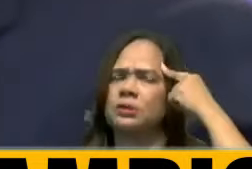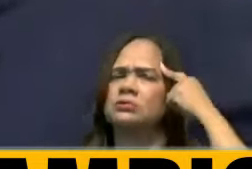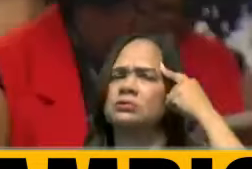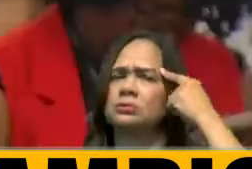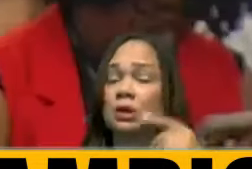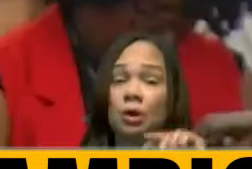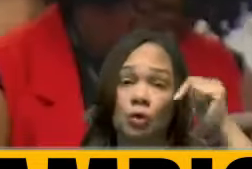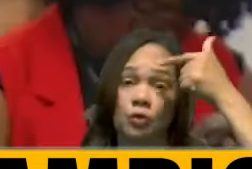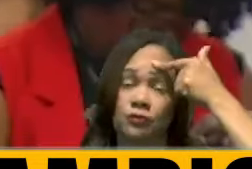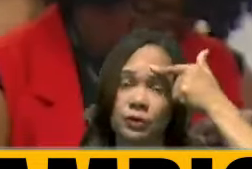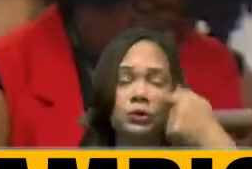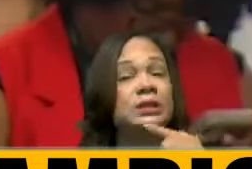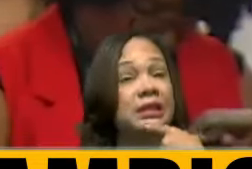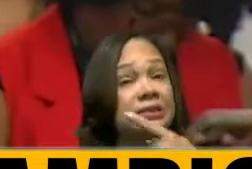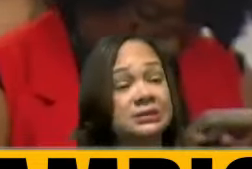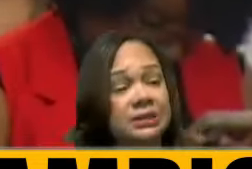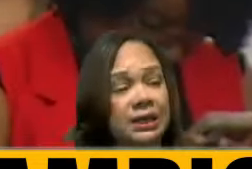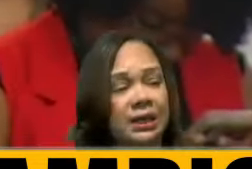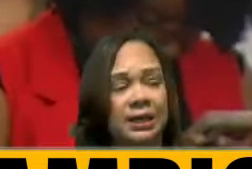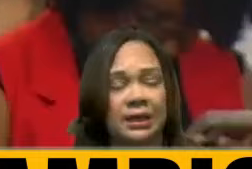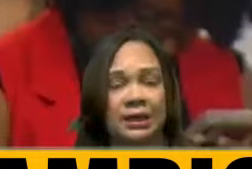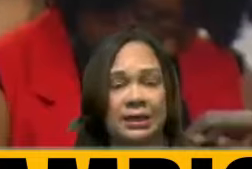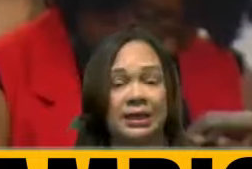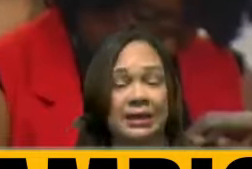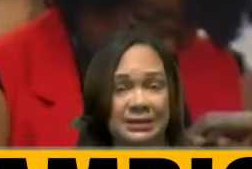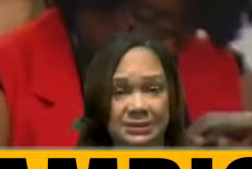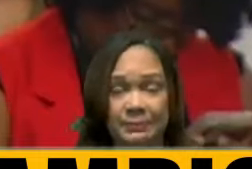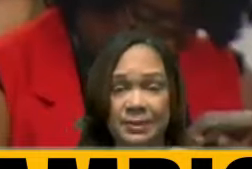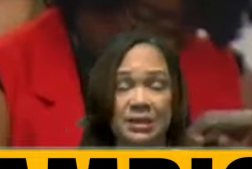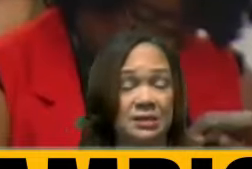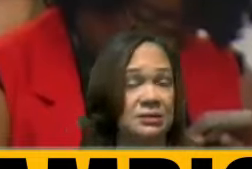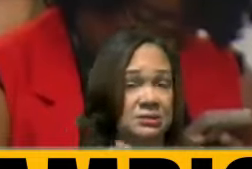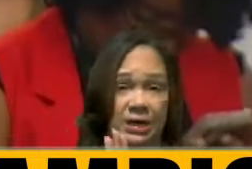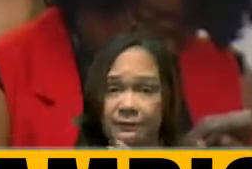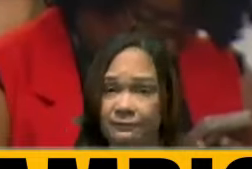que el gobierno está diciendo Este es mi